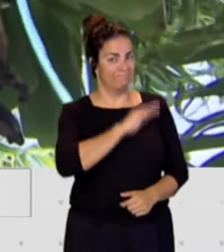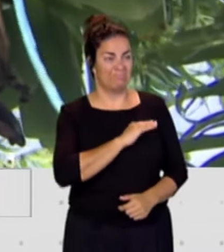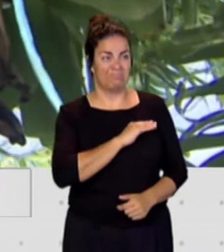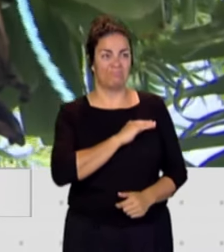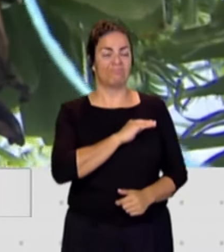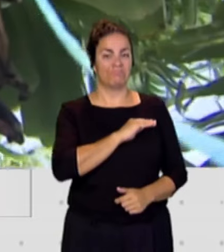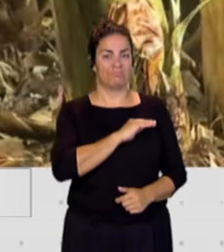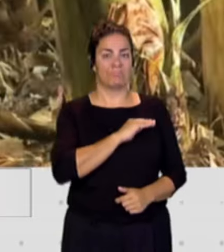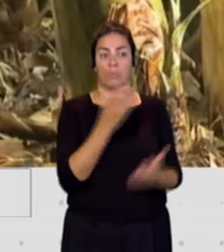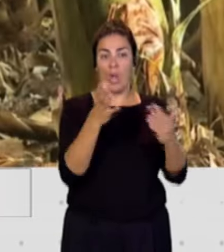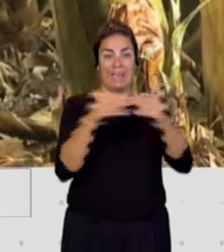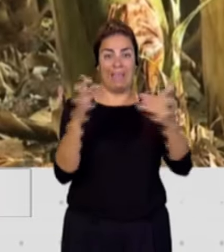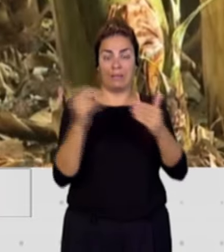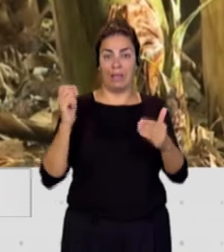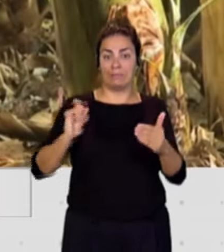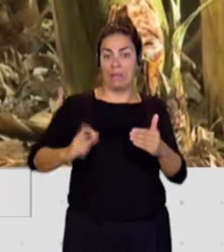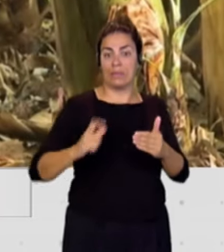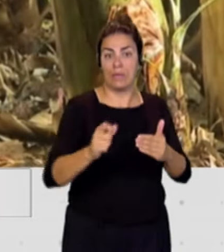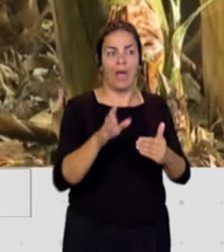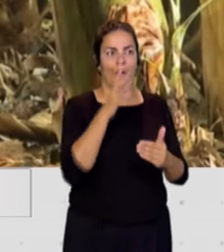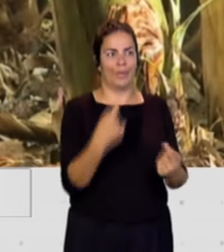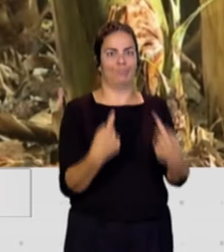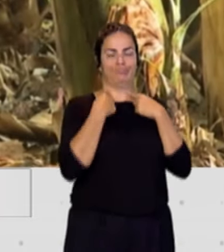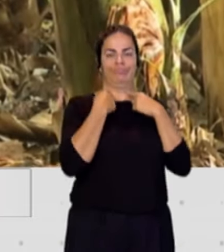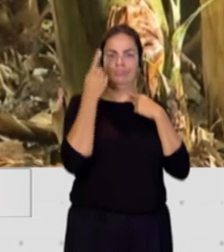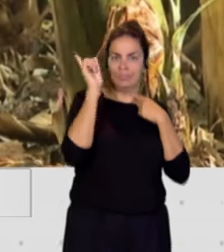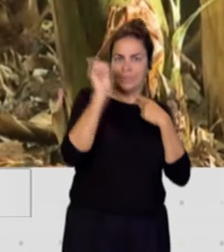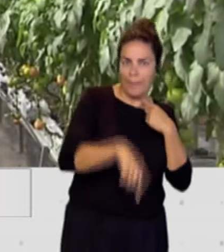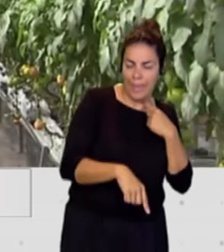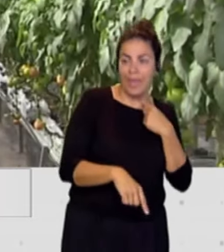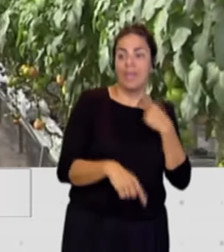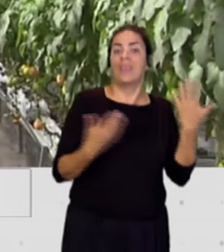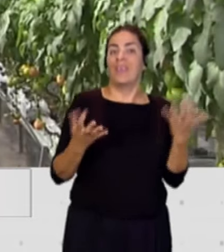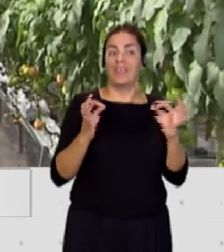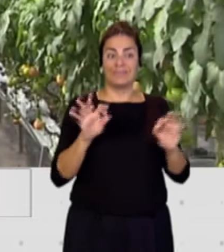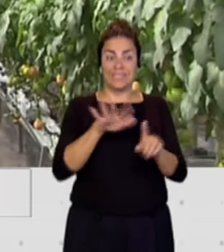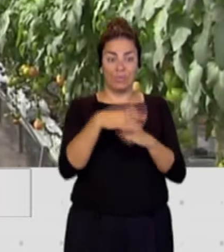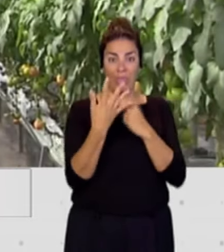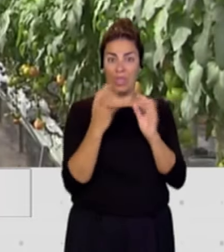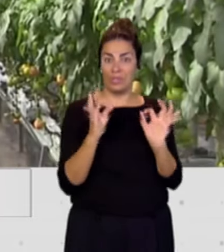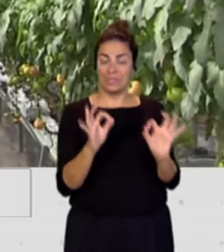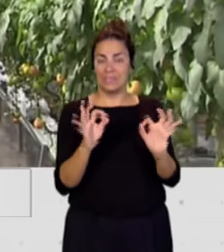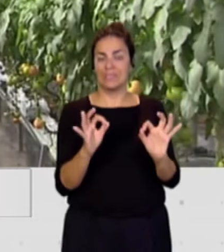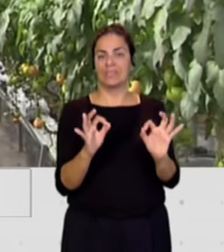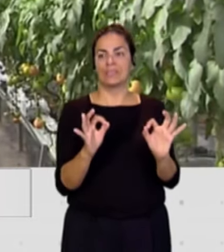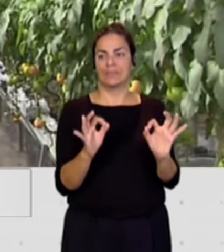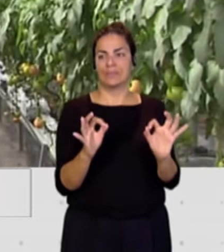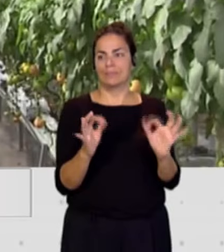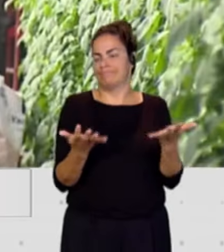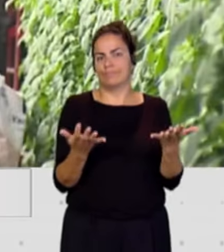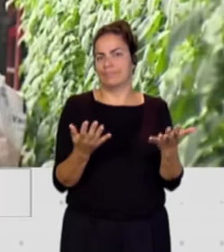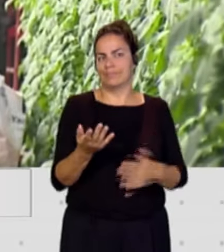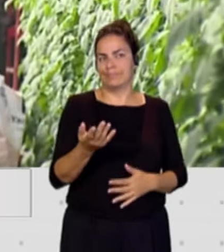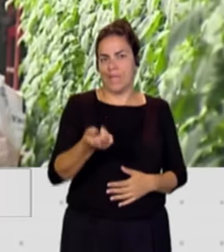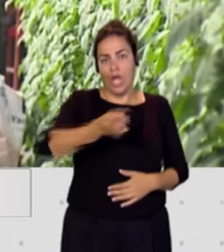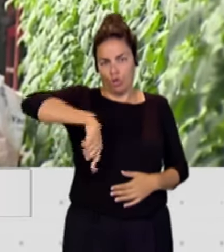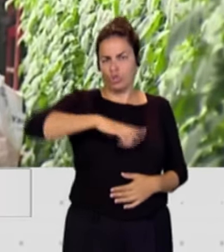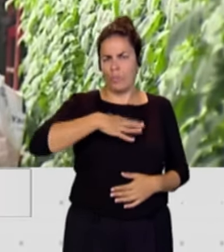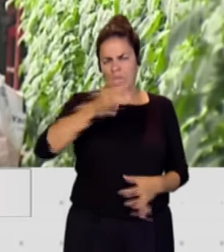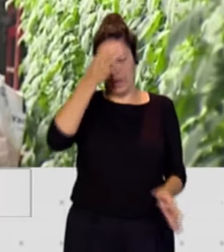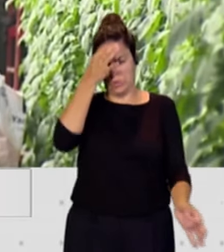clientes tradicionales y y en esta en esta tesitura no somos lo exigente que deberíamos